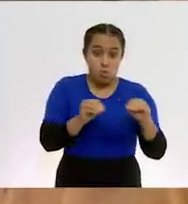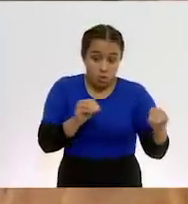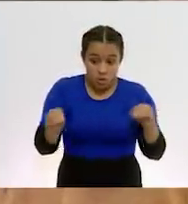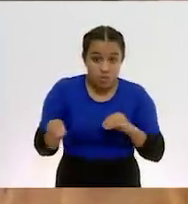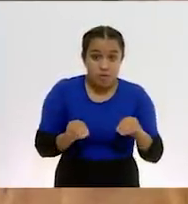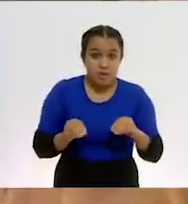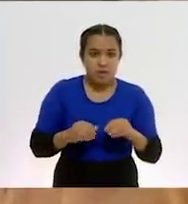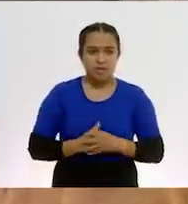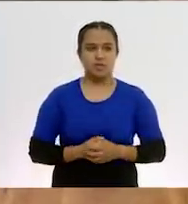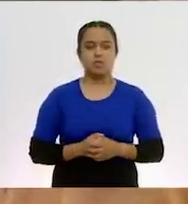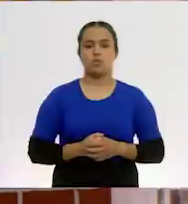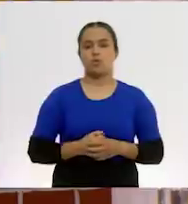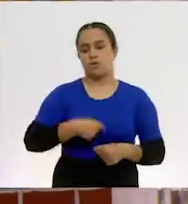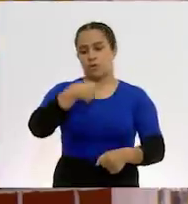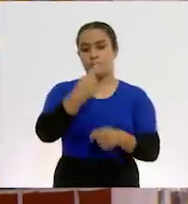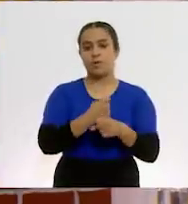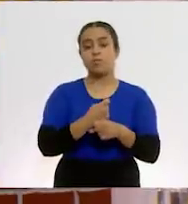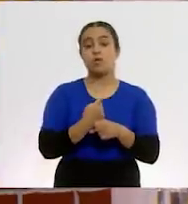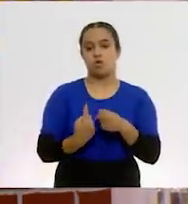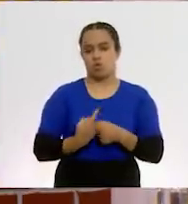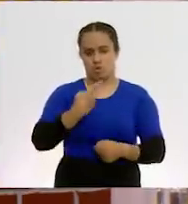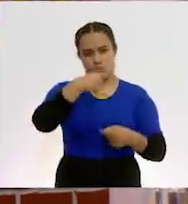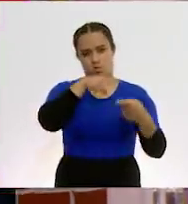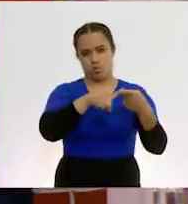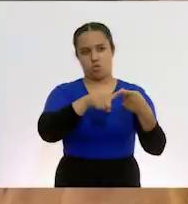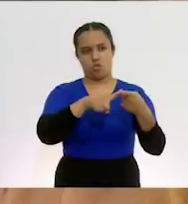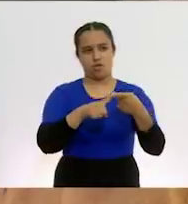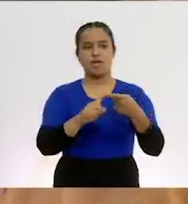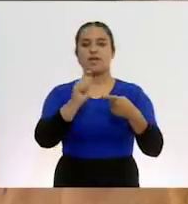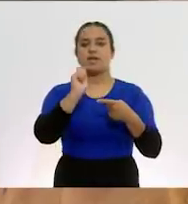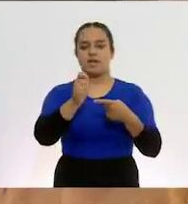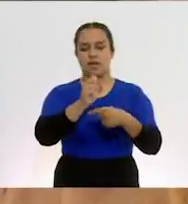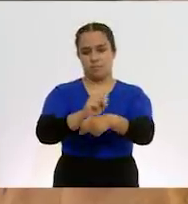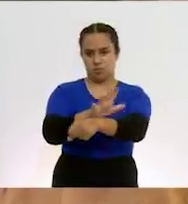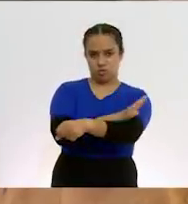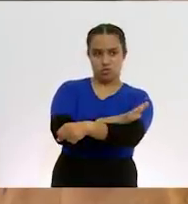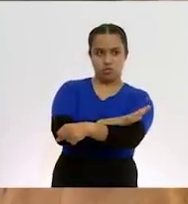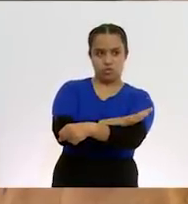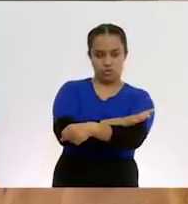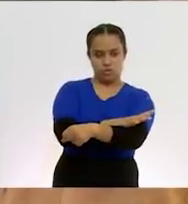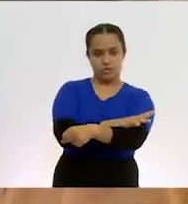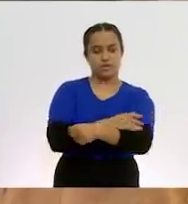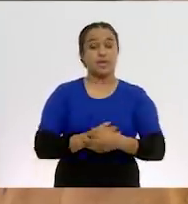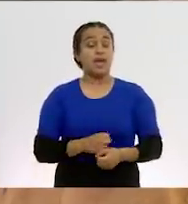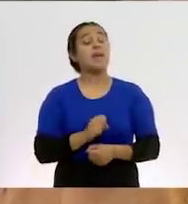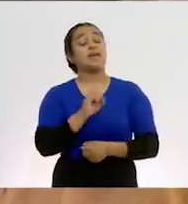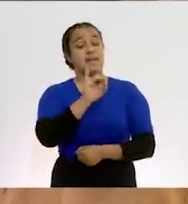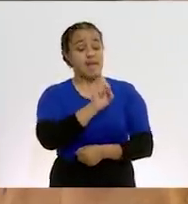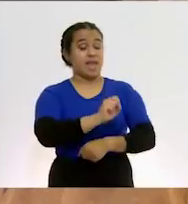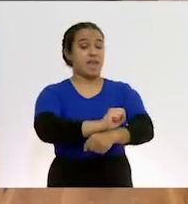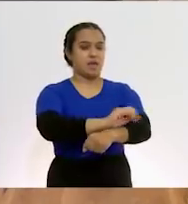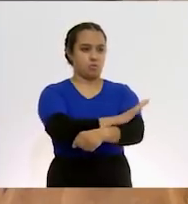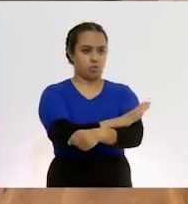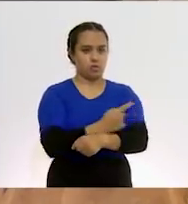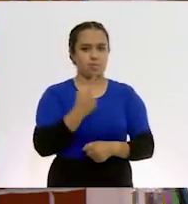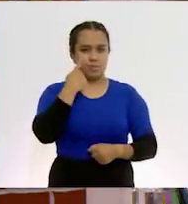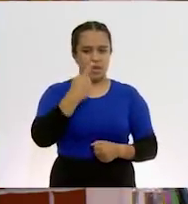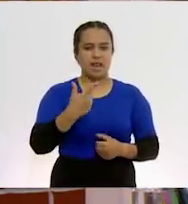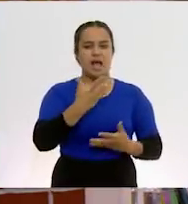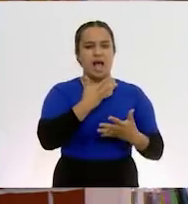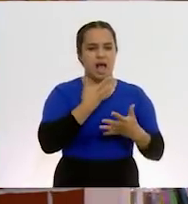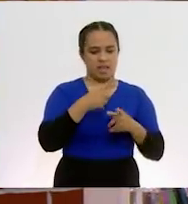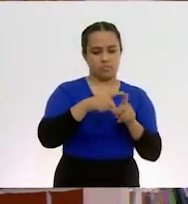Y vamos a empezar con el nivel número 1. Emociones. ¿Estás de acuerdo? Muy bien. Emociones. Yo te voy a presentar